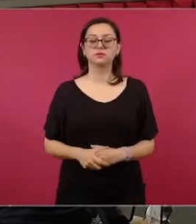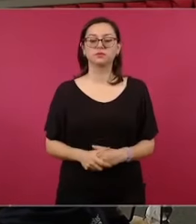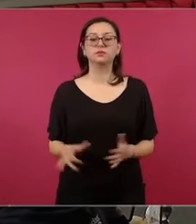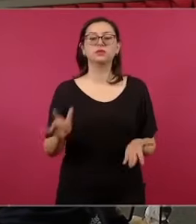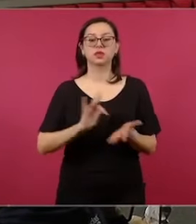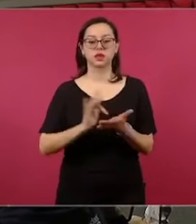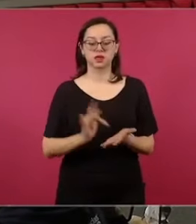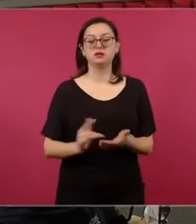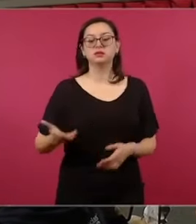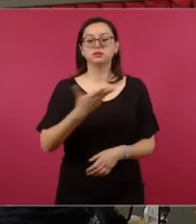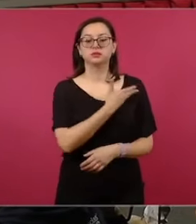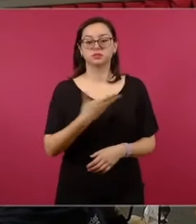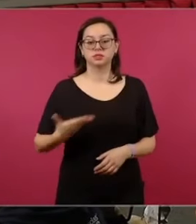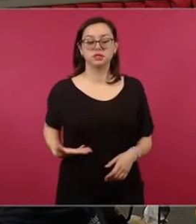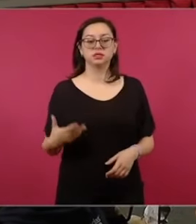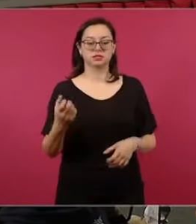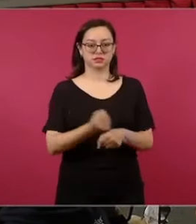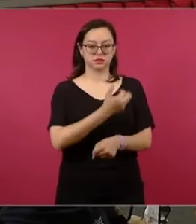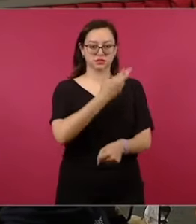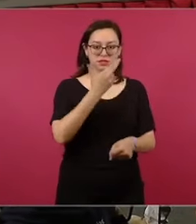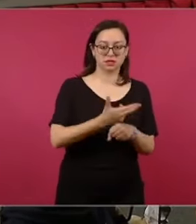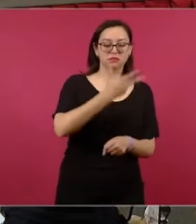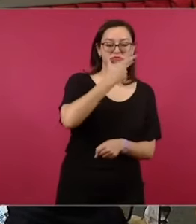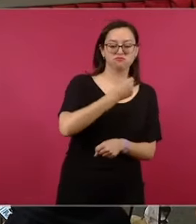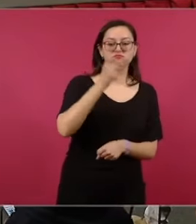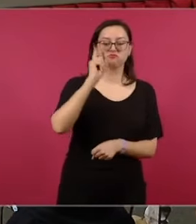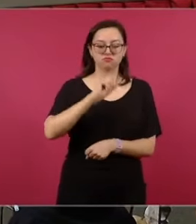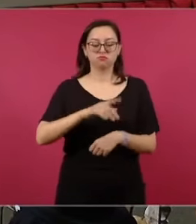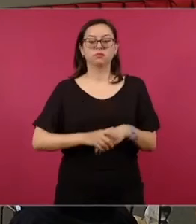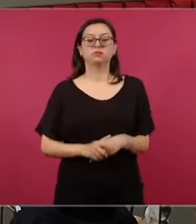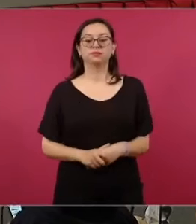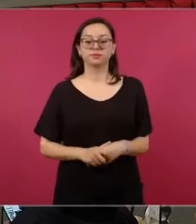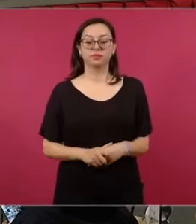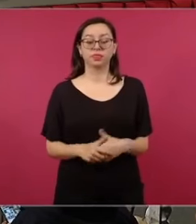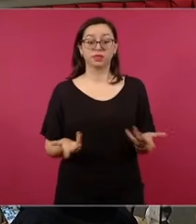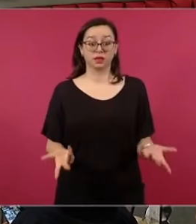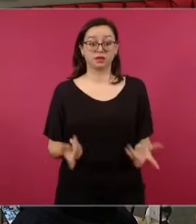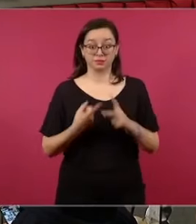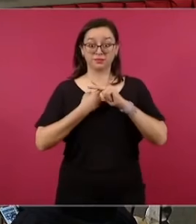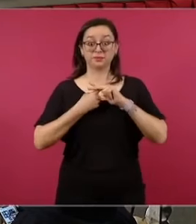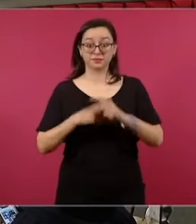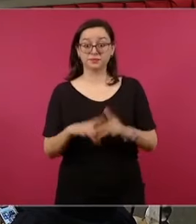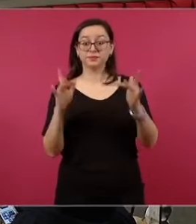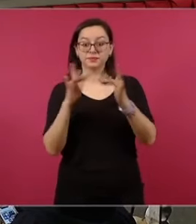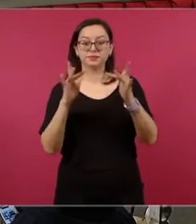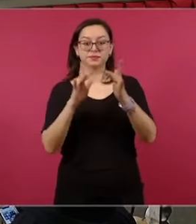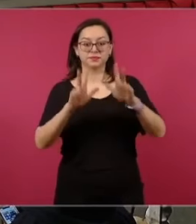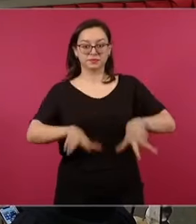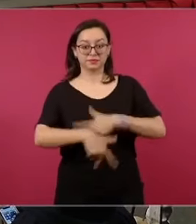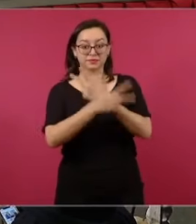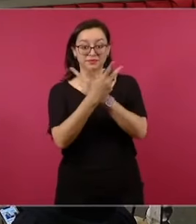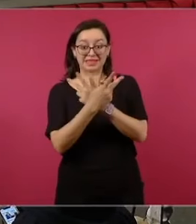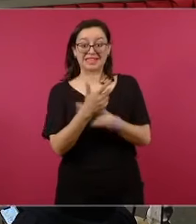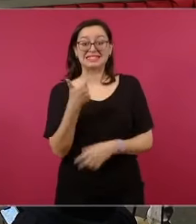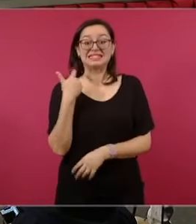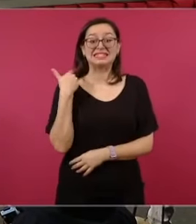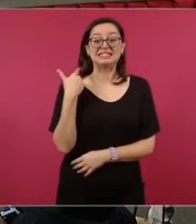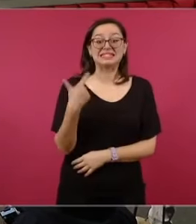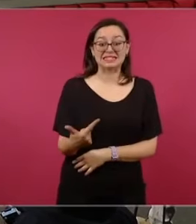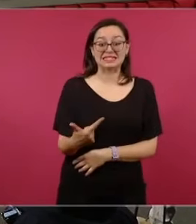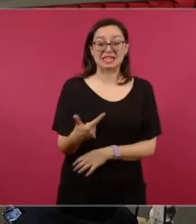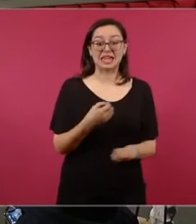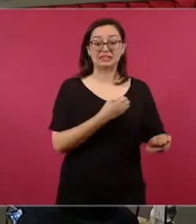secretaria, doctor y al doctor Lamoye también. Pues vamos a empezar a hacer los enlaces. Hoy nos tocan siete estados. Vamos a empezar